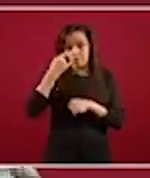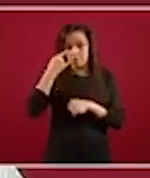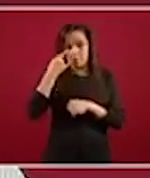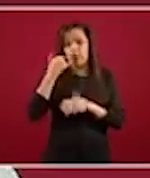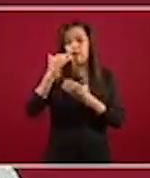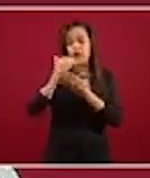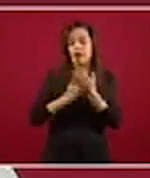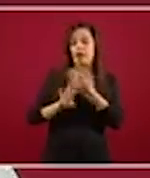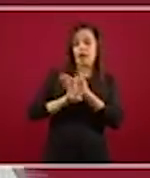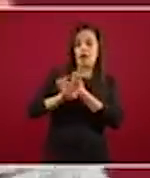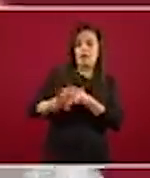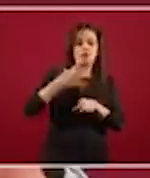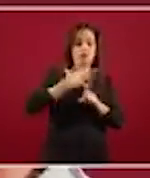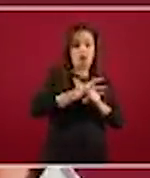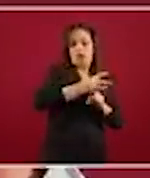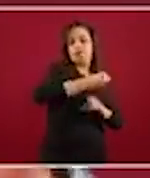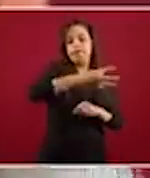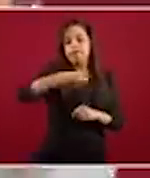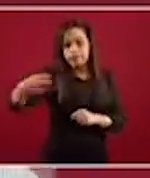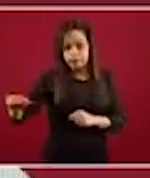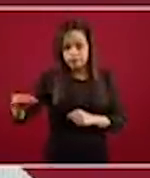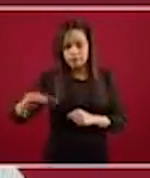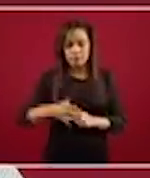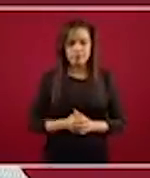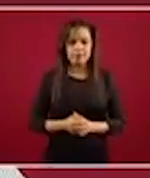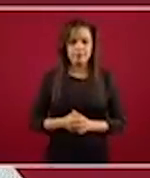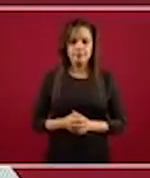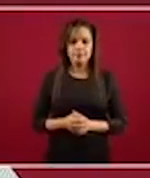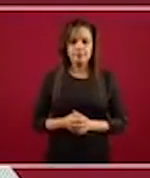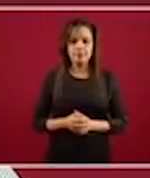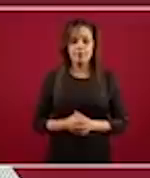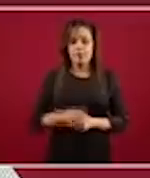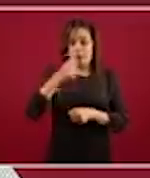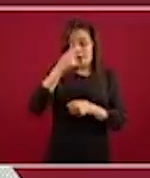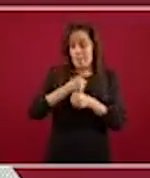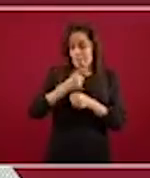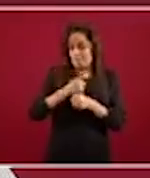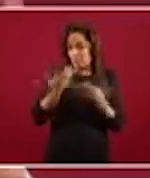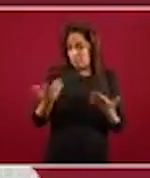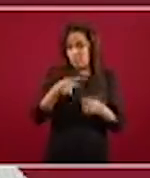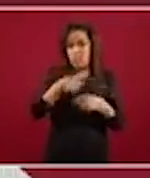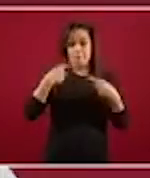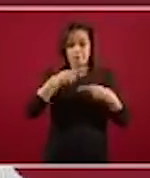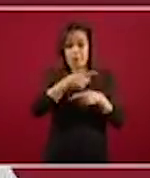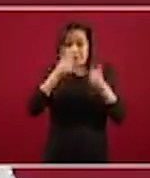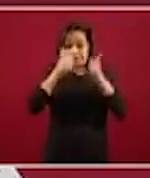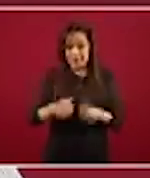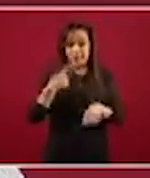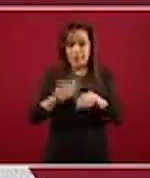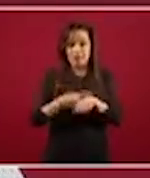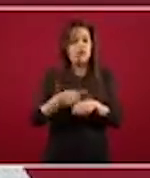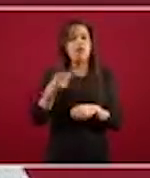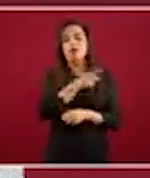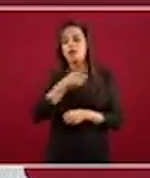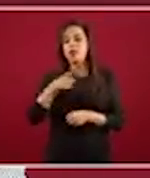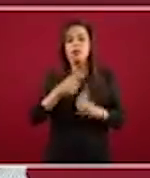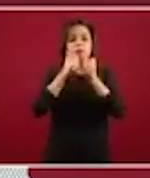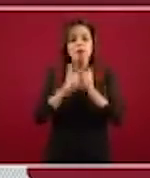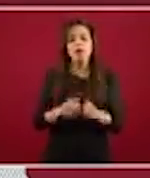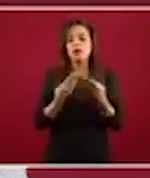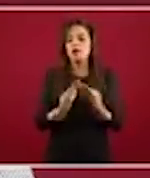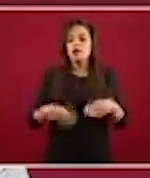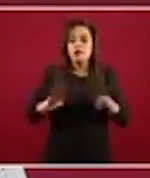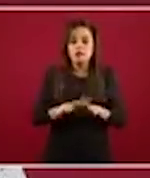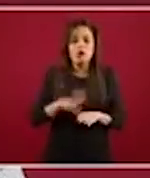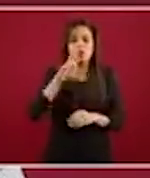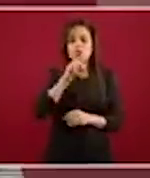Entonces, la persona enferma, en primer lugar, se debe quedar en casa. No necesita la prueba, no necesita el diagnóstico, se